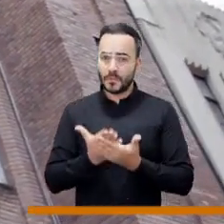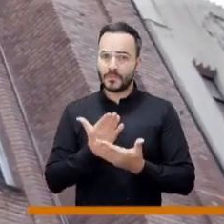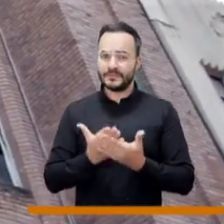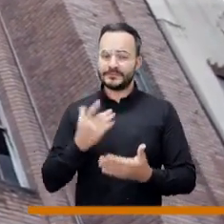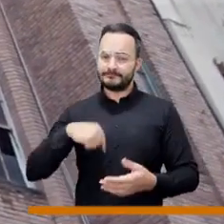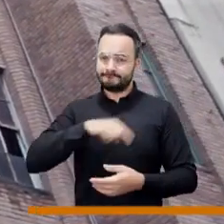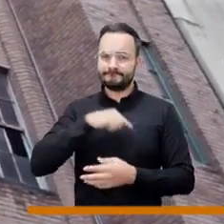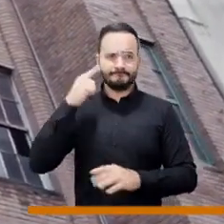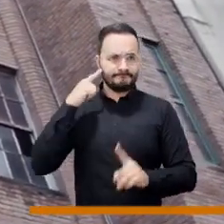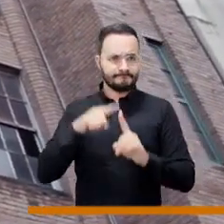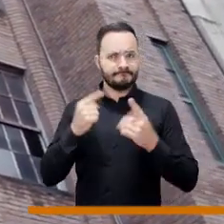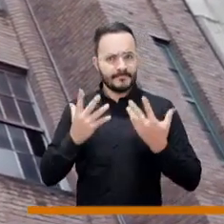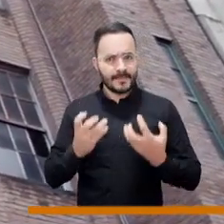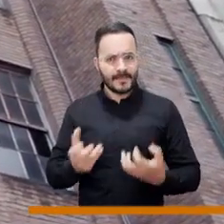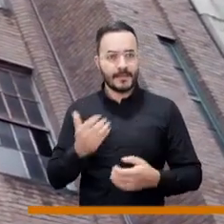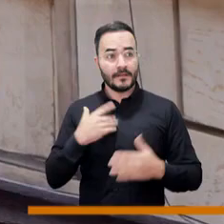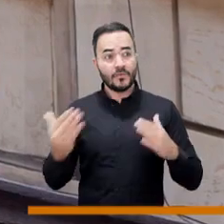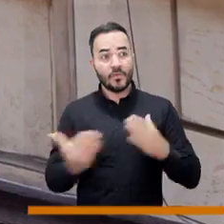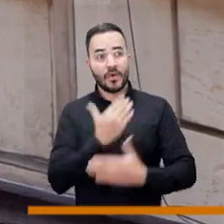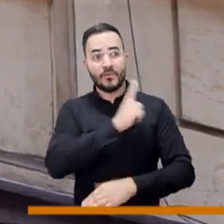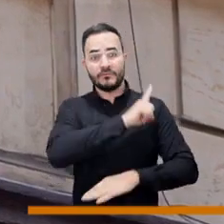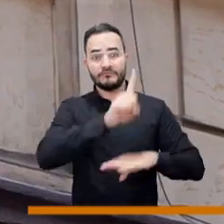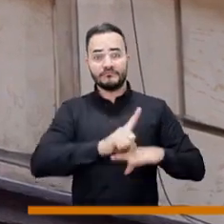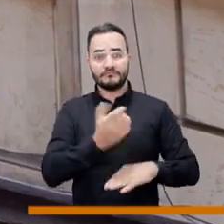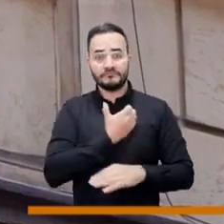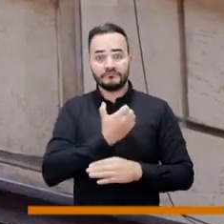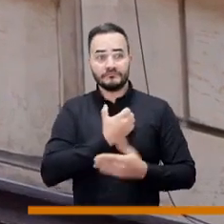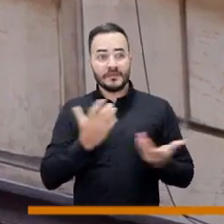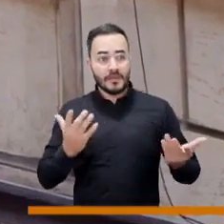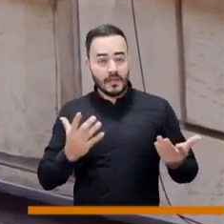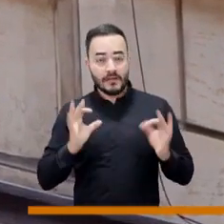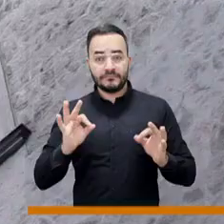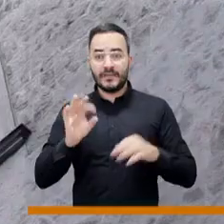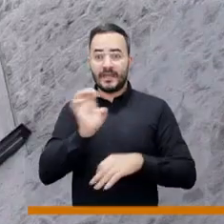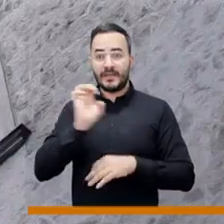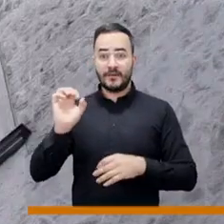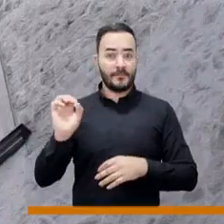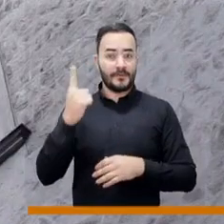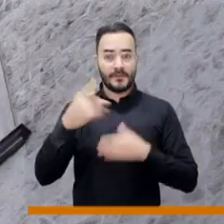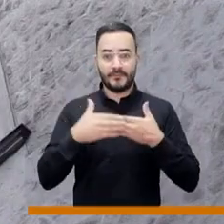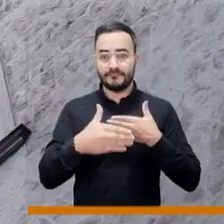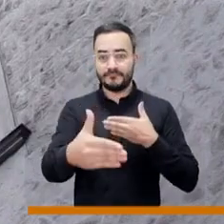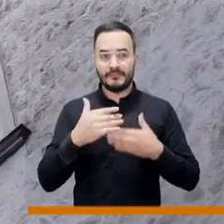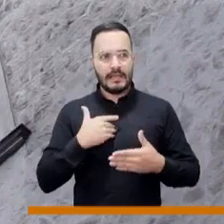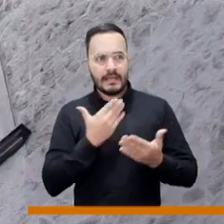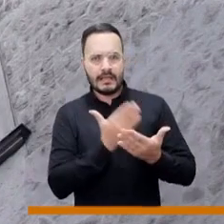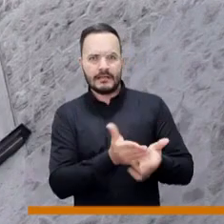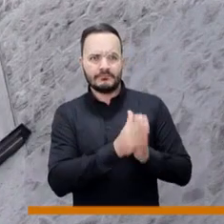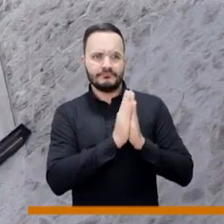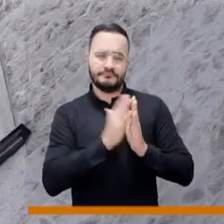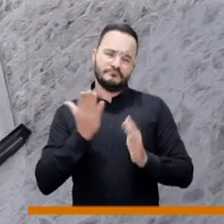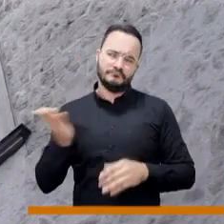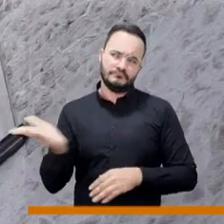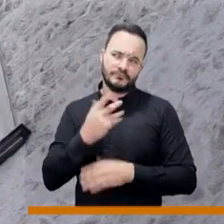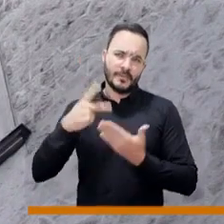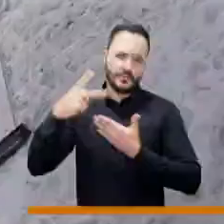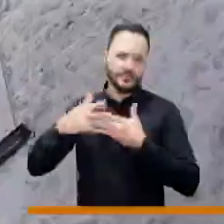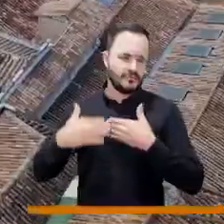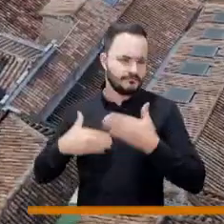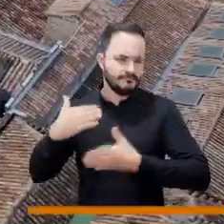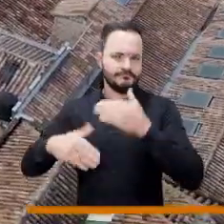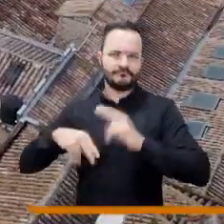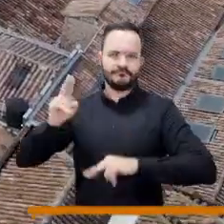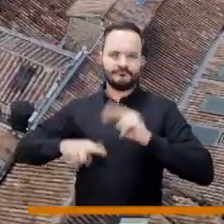Una propuesta que queremos hacerle al nuevo gobierno a partir del próximo 1 de enero es, por supuesto, que construyamos más vivienda en